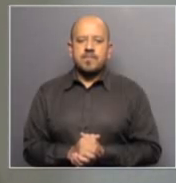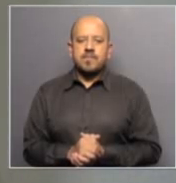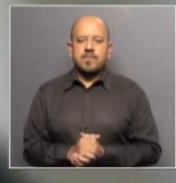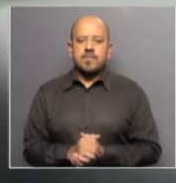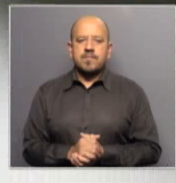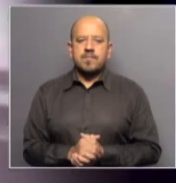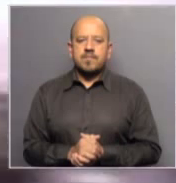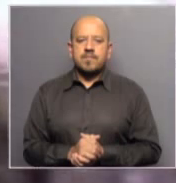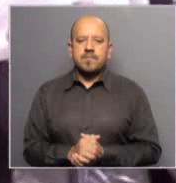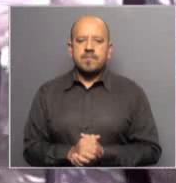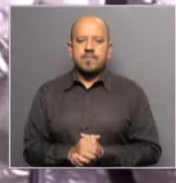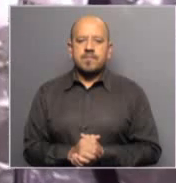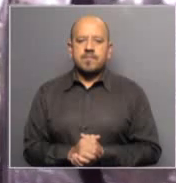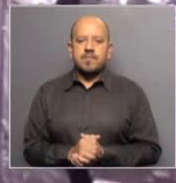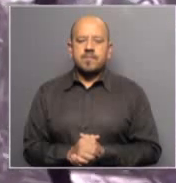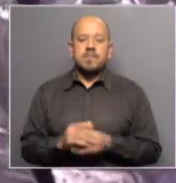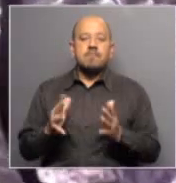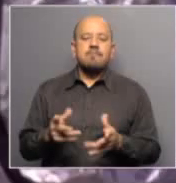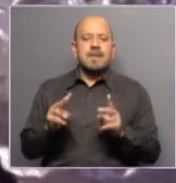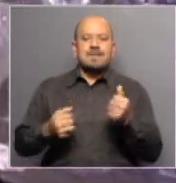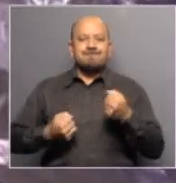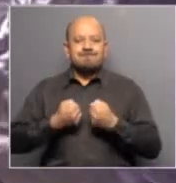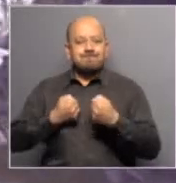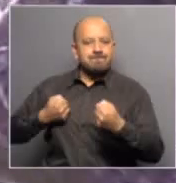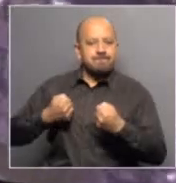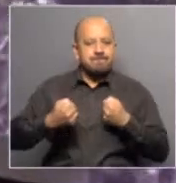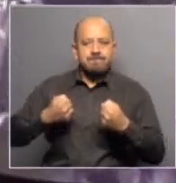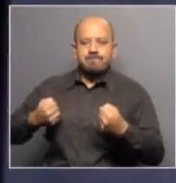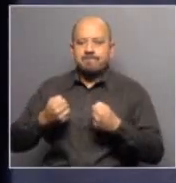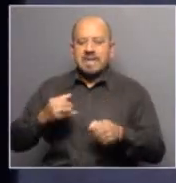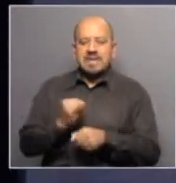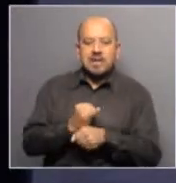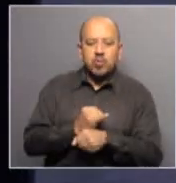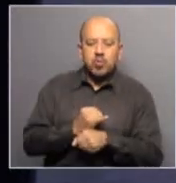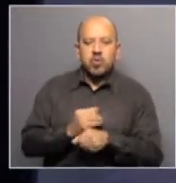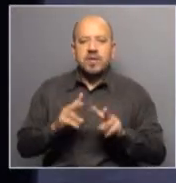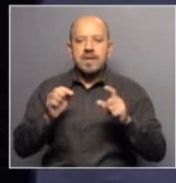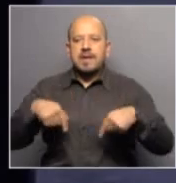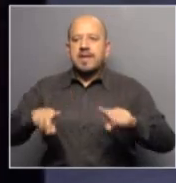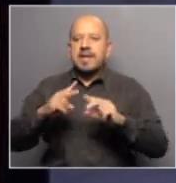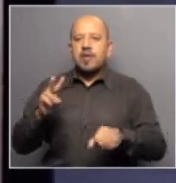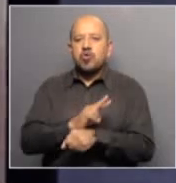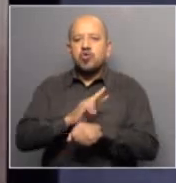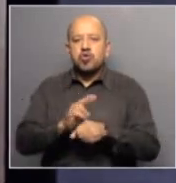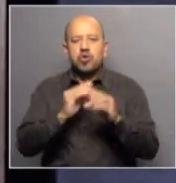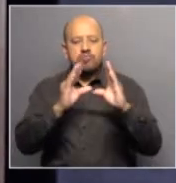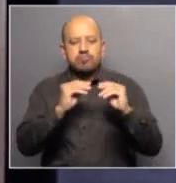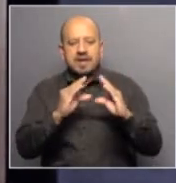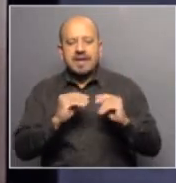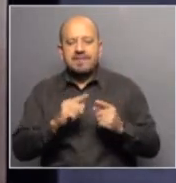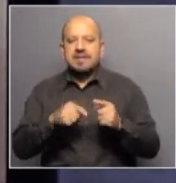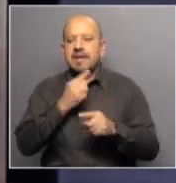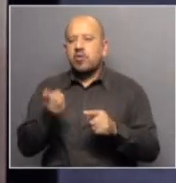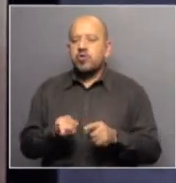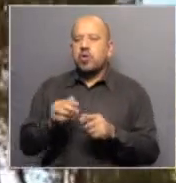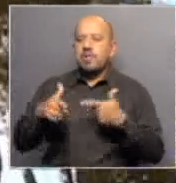paz. La puja es entre el instituto que regula y controla el cannabis y el Ministerio del Interior. Y según datos